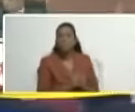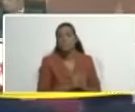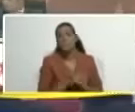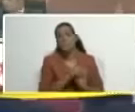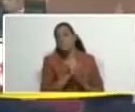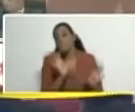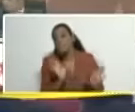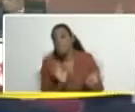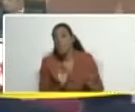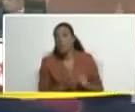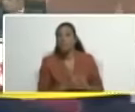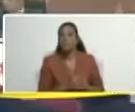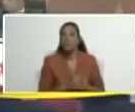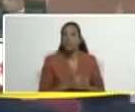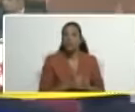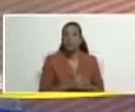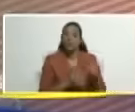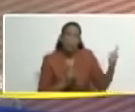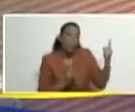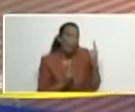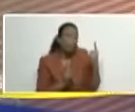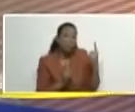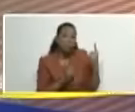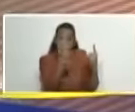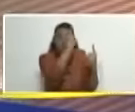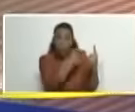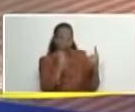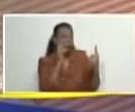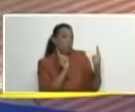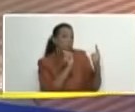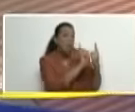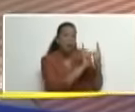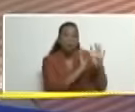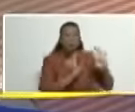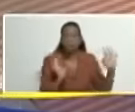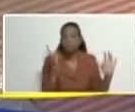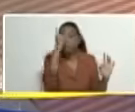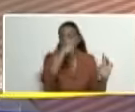If you want, I